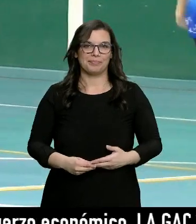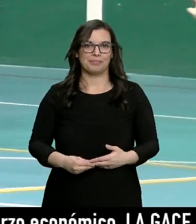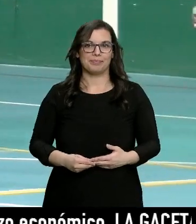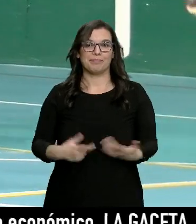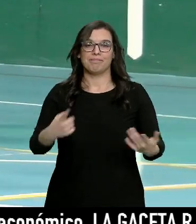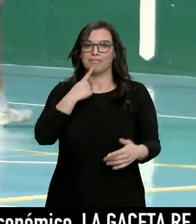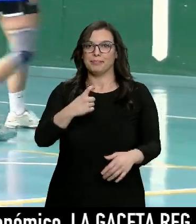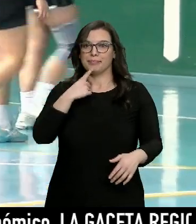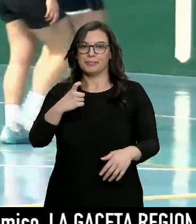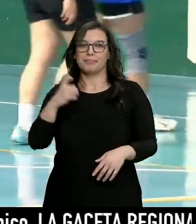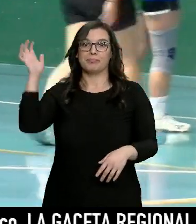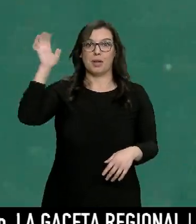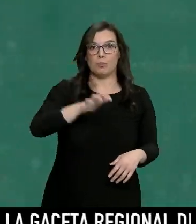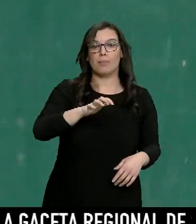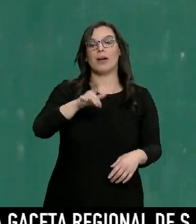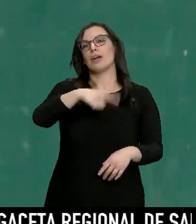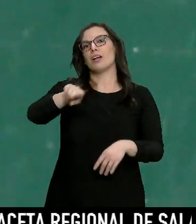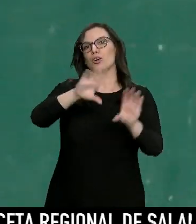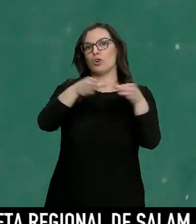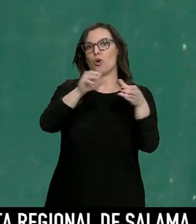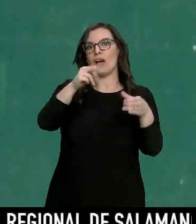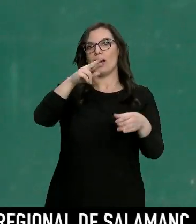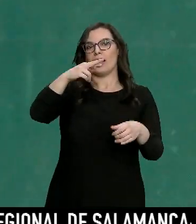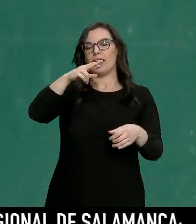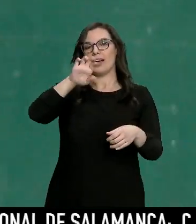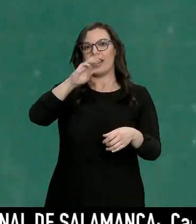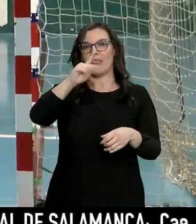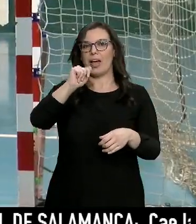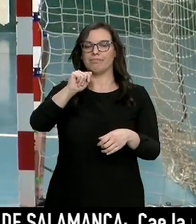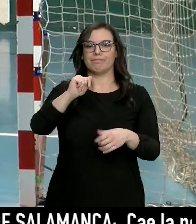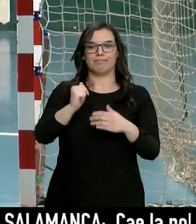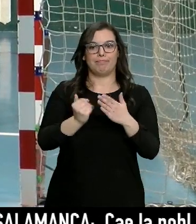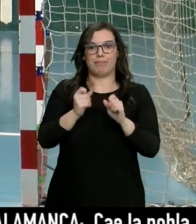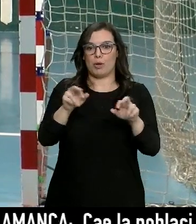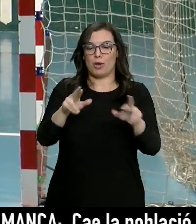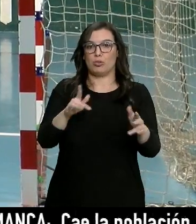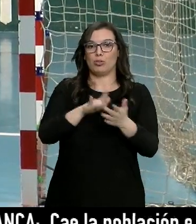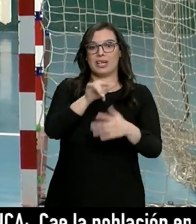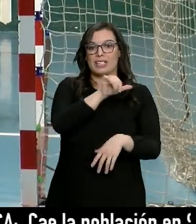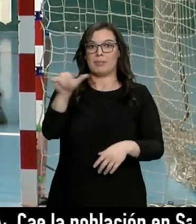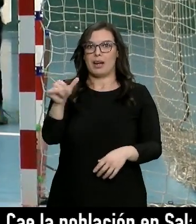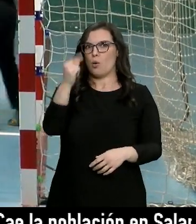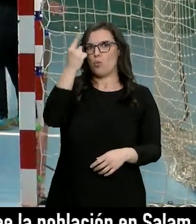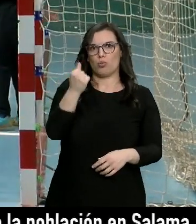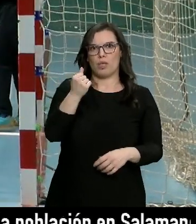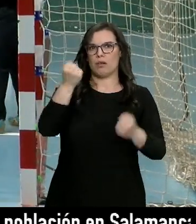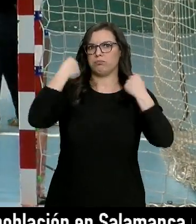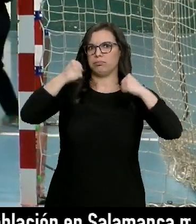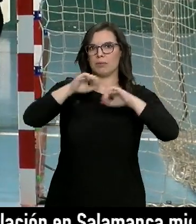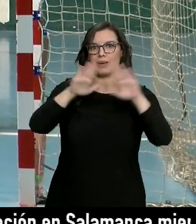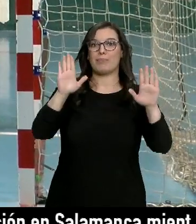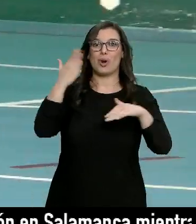Las dificultades para el balonmano Ágreda se multiplican con el paso de los días. Su único entrenamiento semanal está condicionado a las restricciones de movilidad